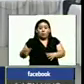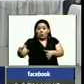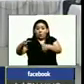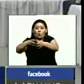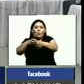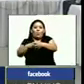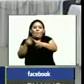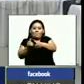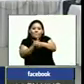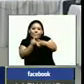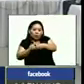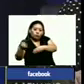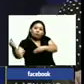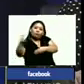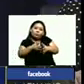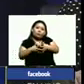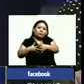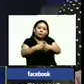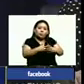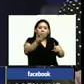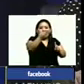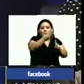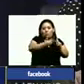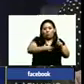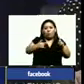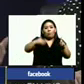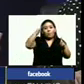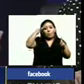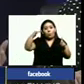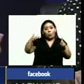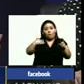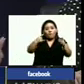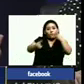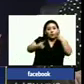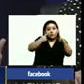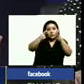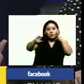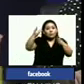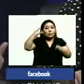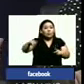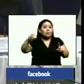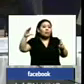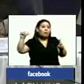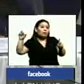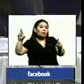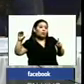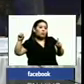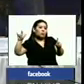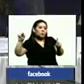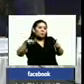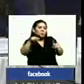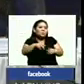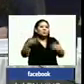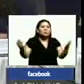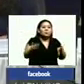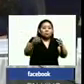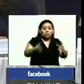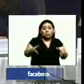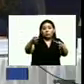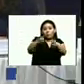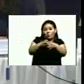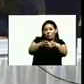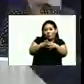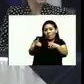Estadounidense Encabezada por la oficial Ejecutiva De Visita a California Caroline Whitney Se reunió Con el Gabinete De